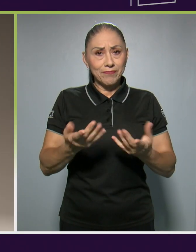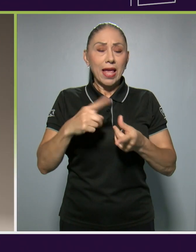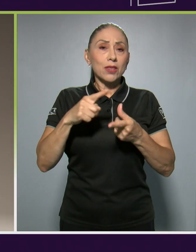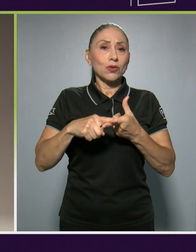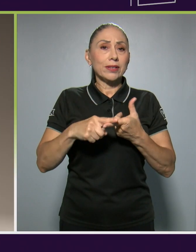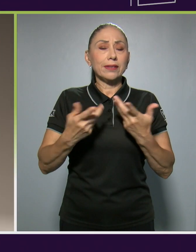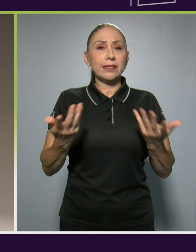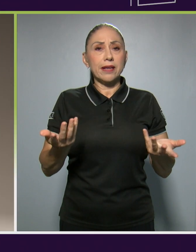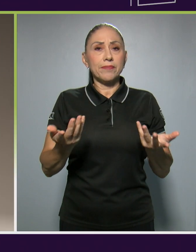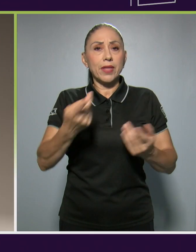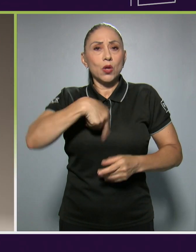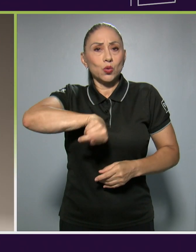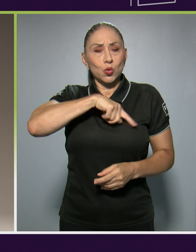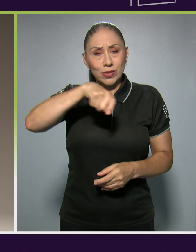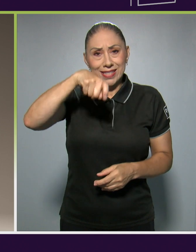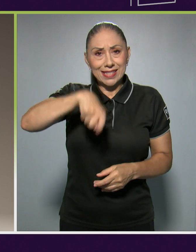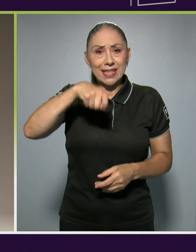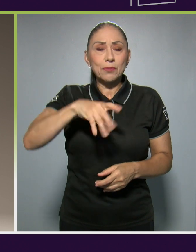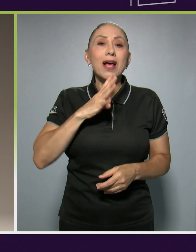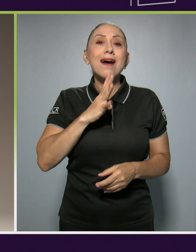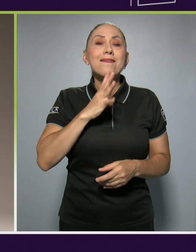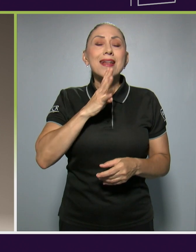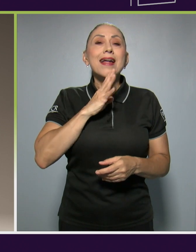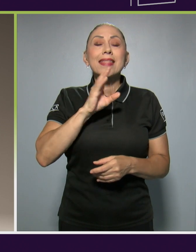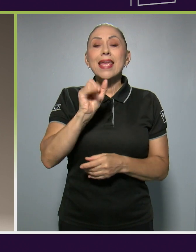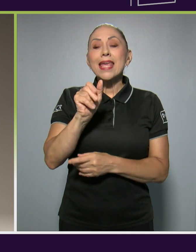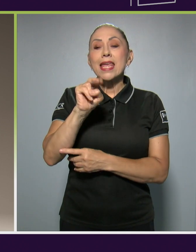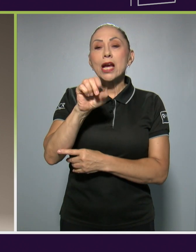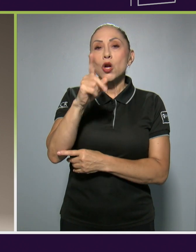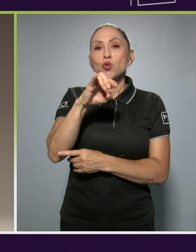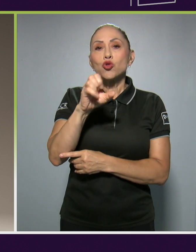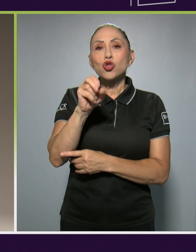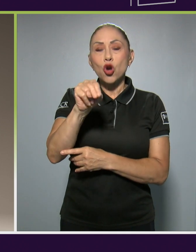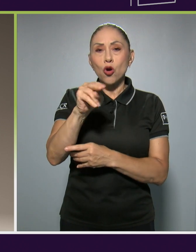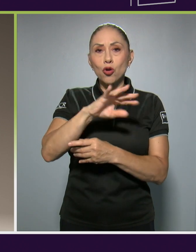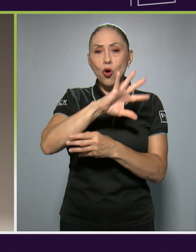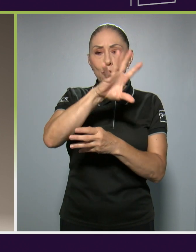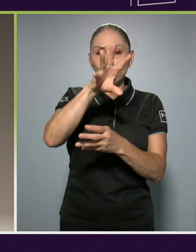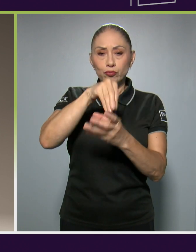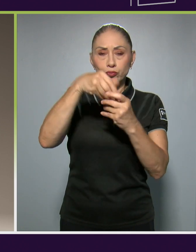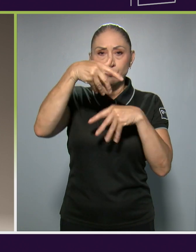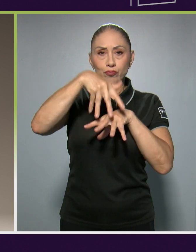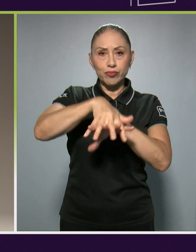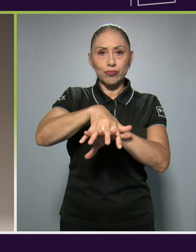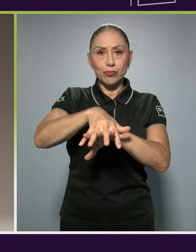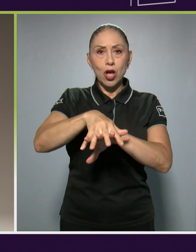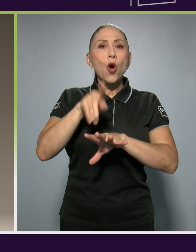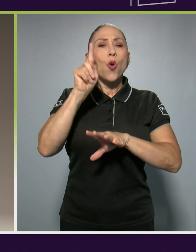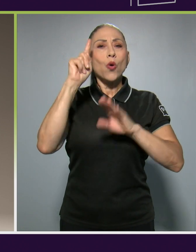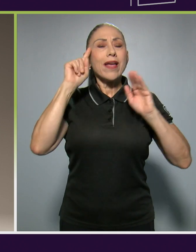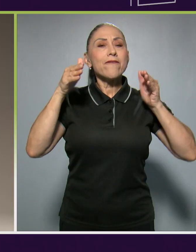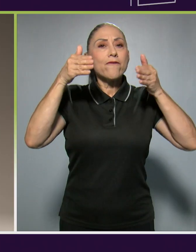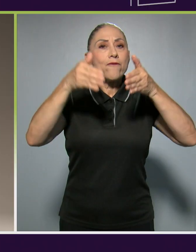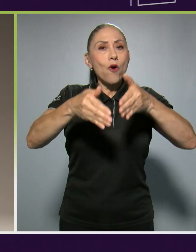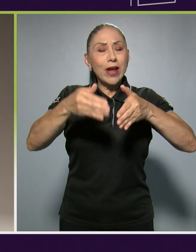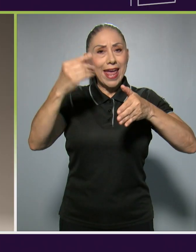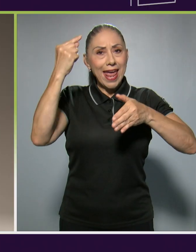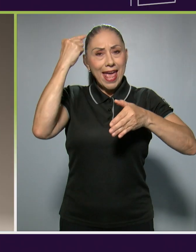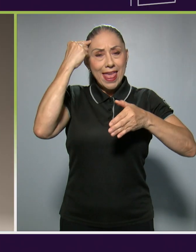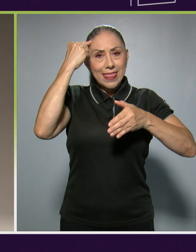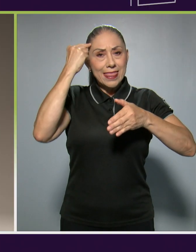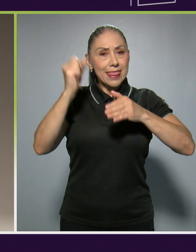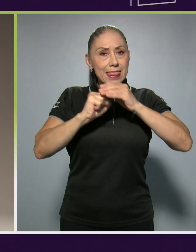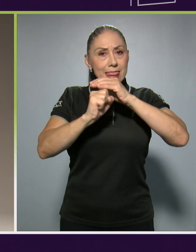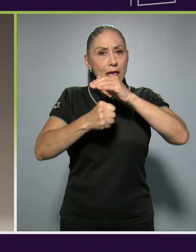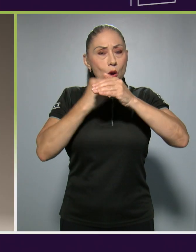tanto, necesitamos hablar de una inclusión en el sentido de un enfoque neuroafirmativo, o sea, llevar a la práctica el